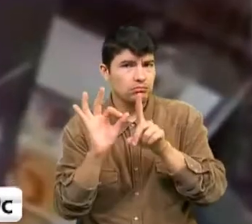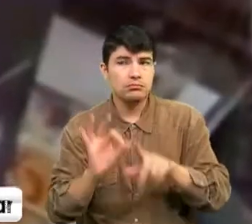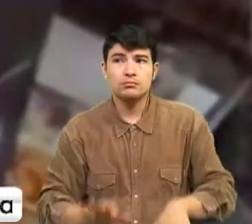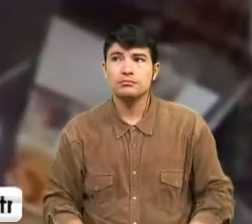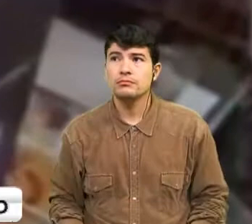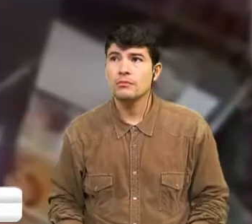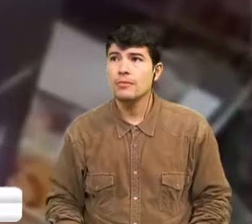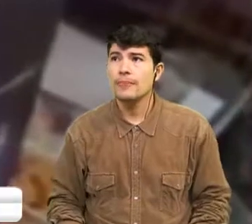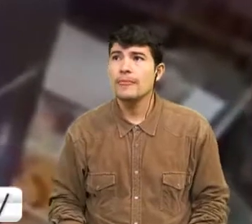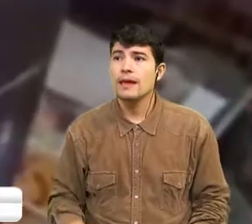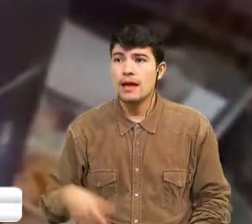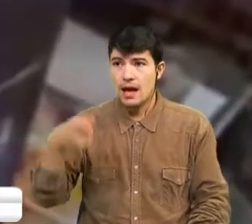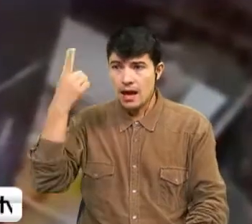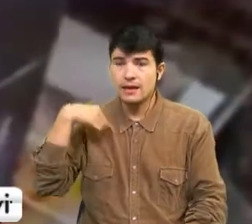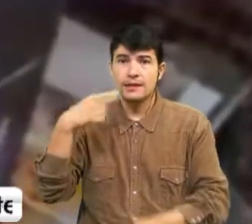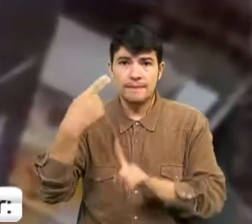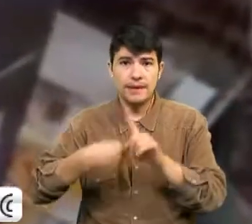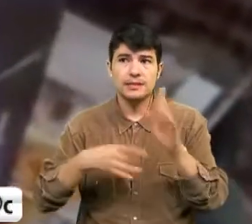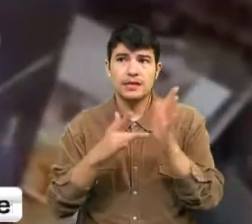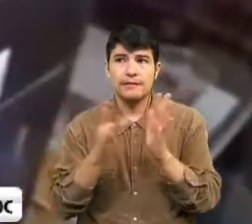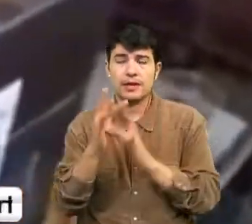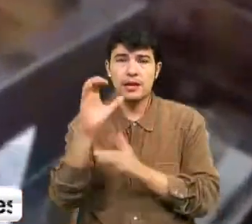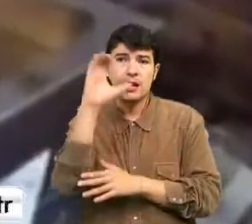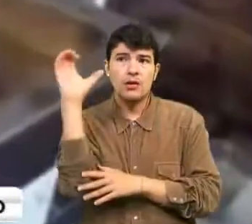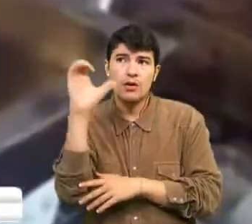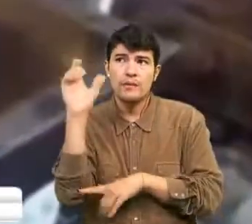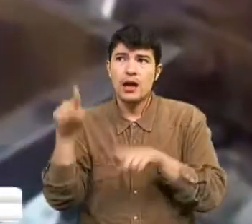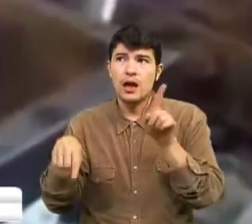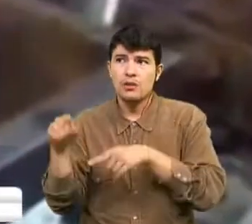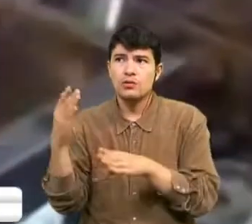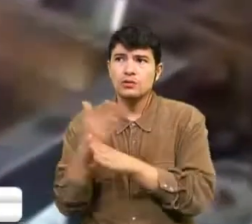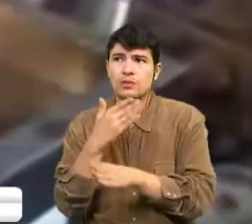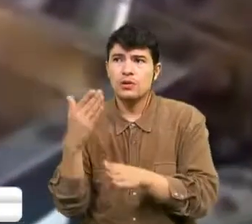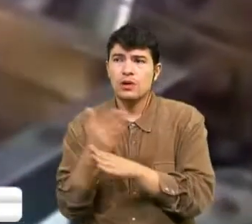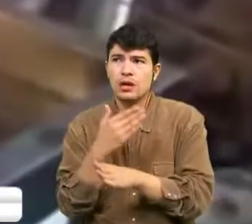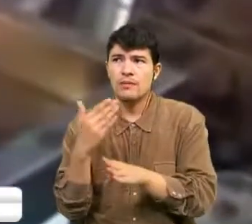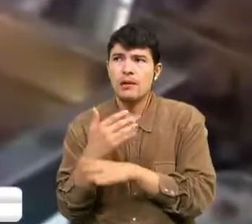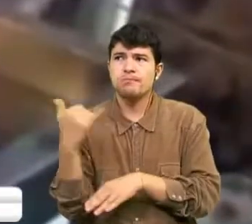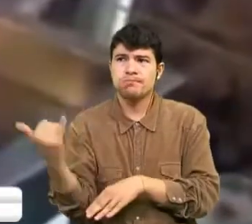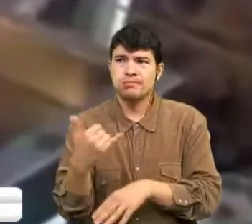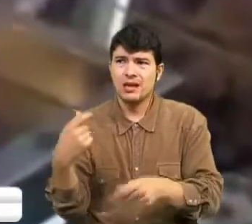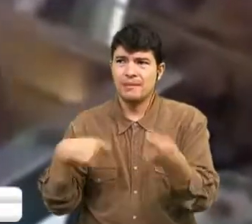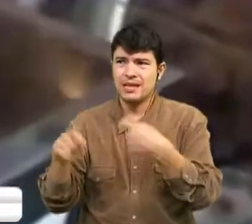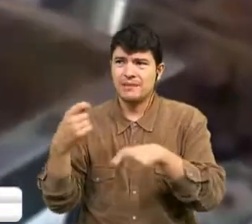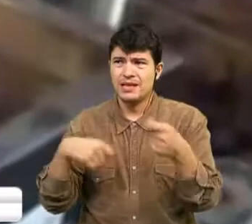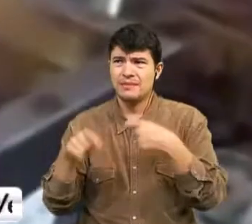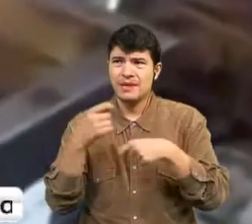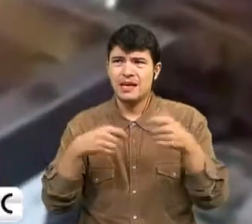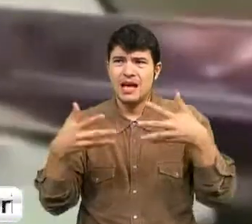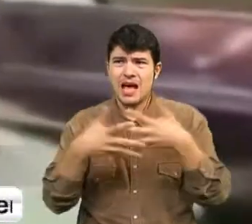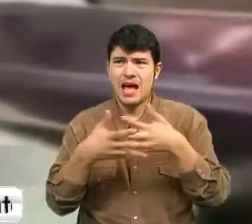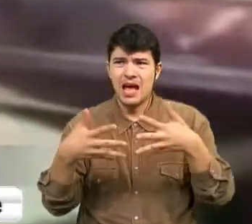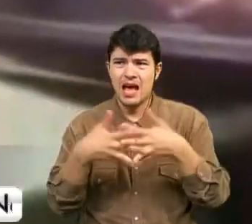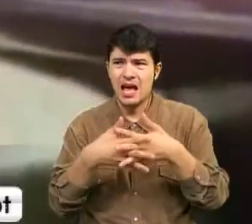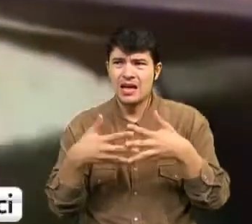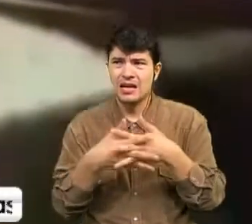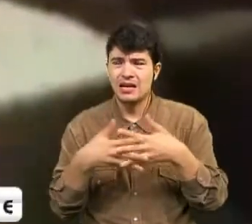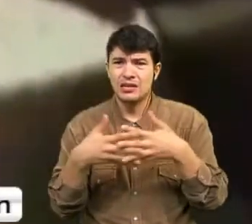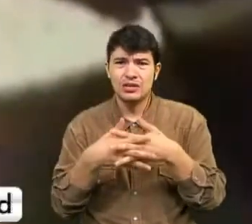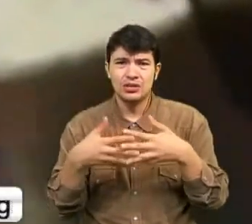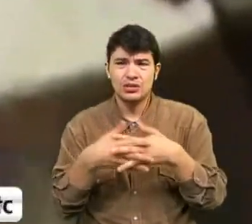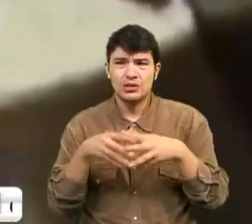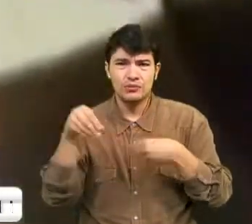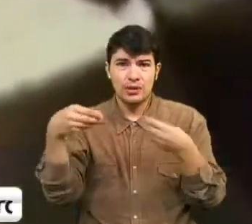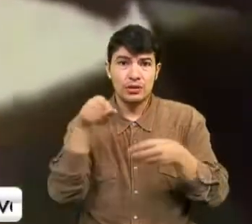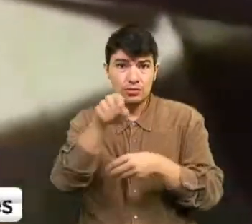Cabe mencionar que en el pasado mes de abril, en Colombia se presentó una polémica por la presunta comercialización de arroz plástico. Así que si se